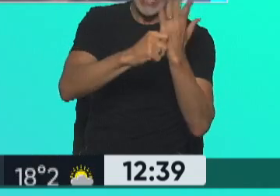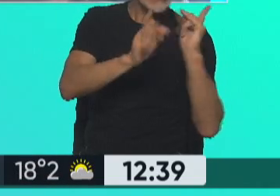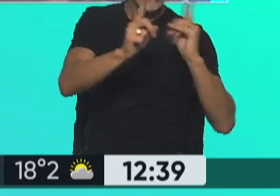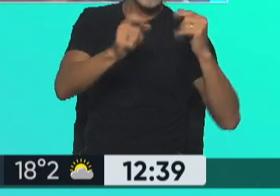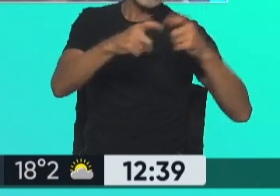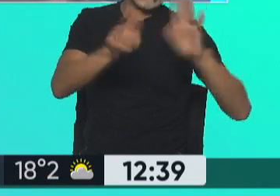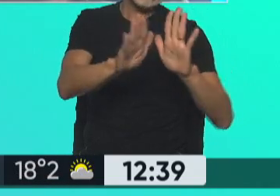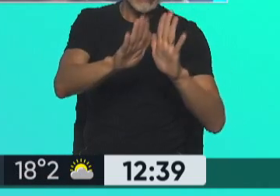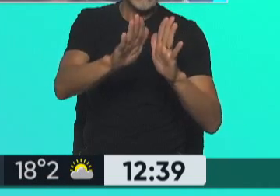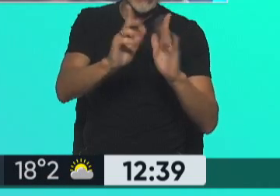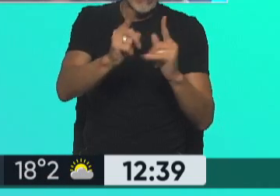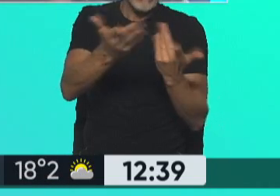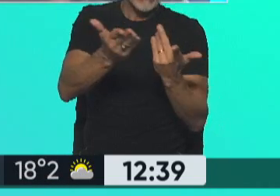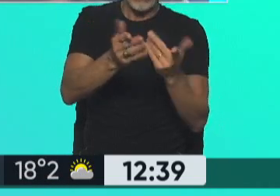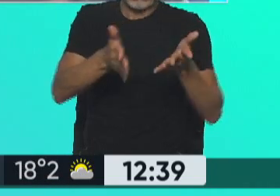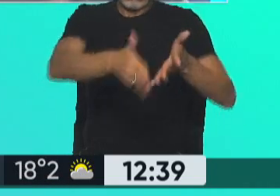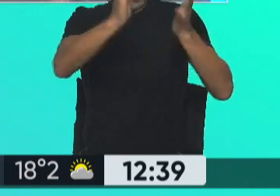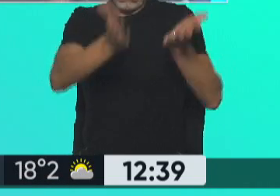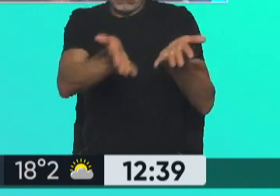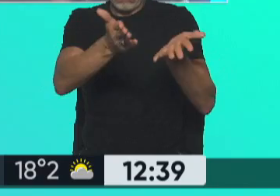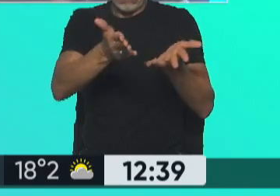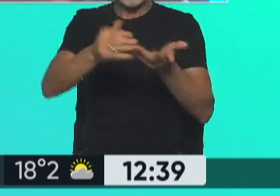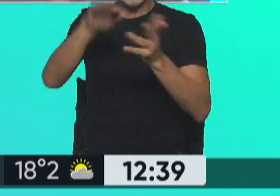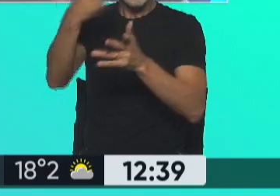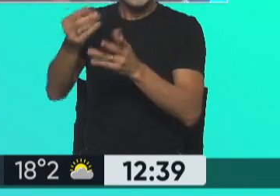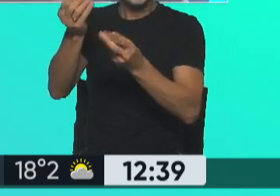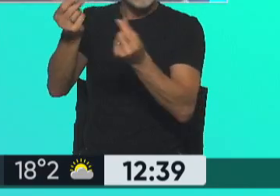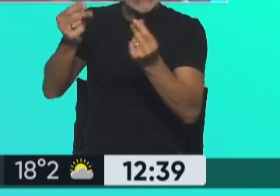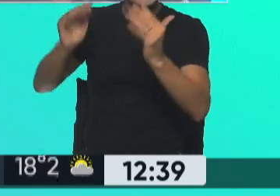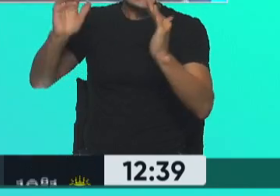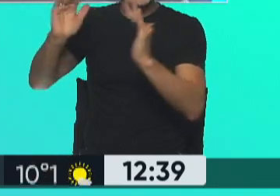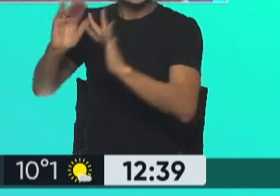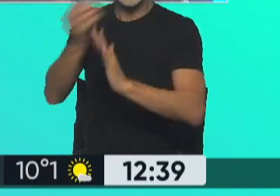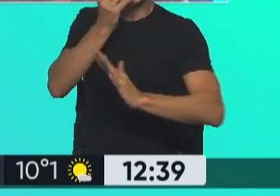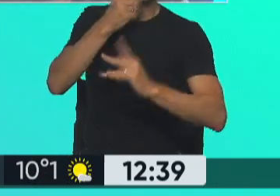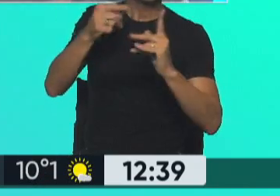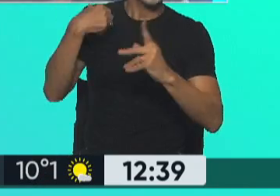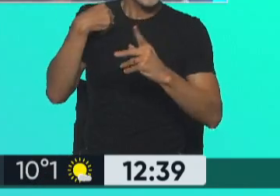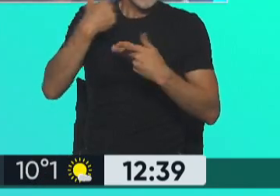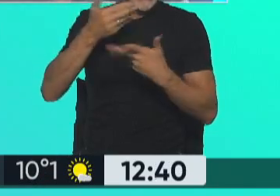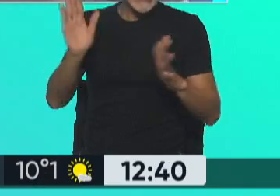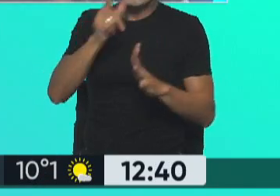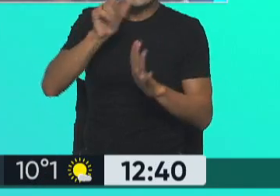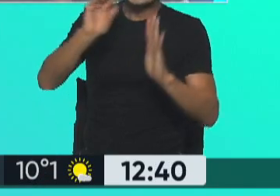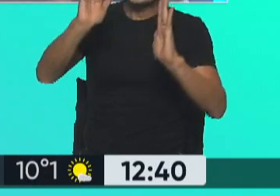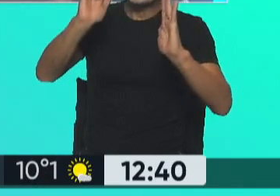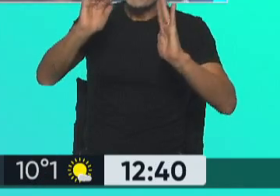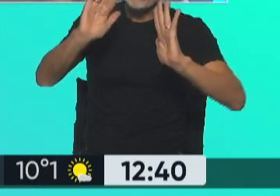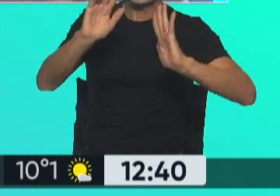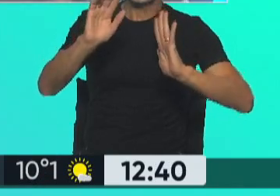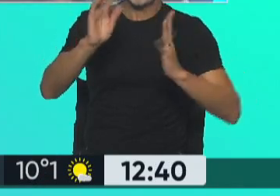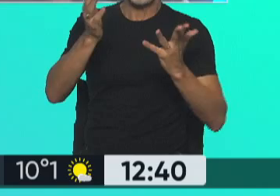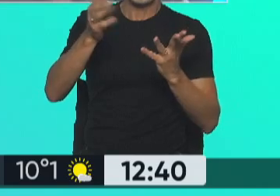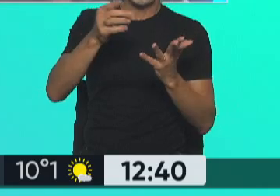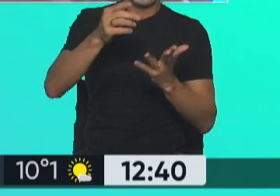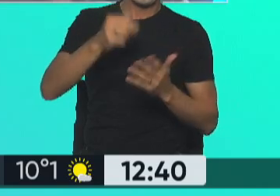no en carne Claro está como con por su sendero propio dios pero el tema de alimentos habría habido un aumento nuevamente